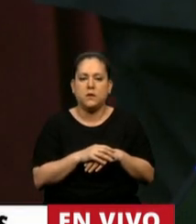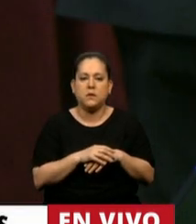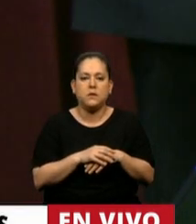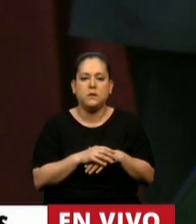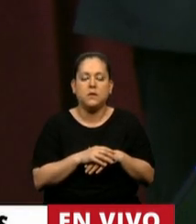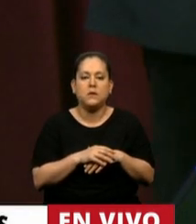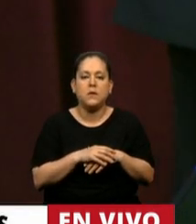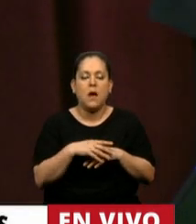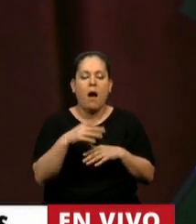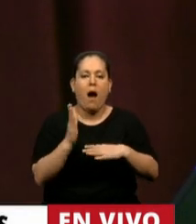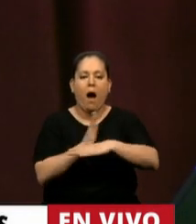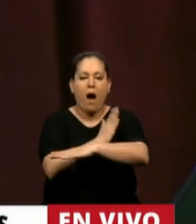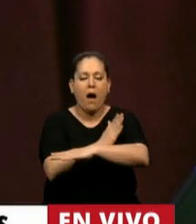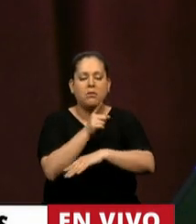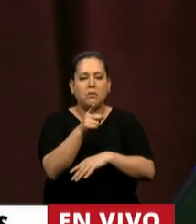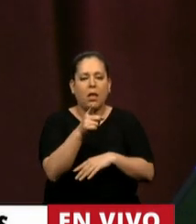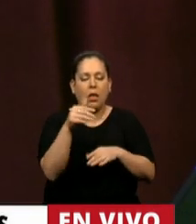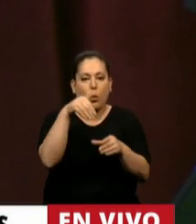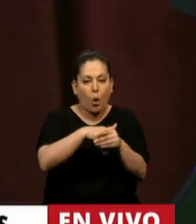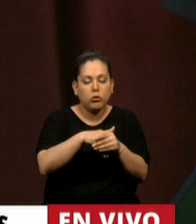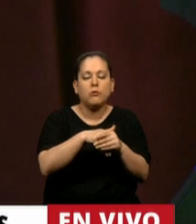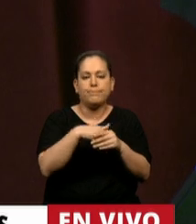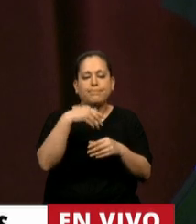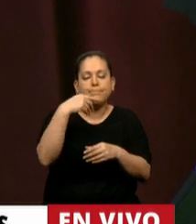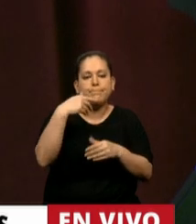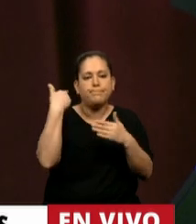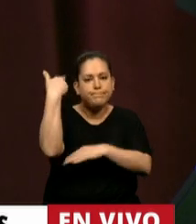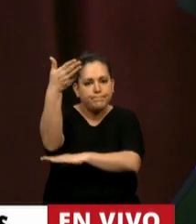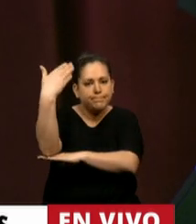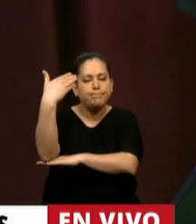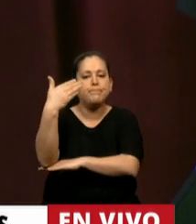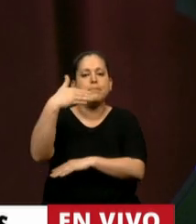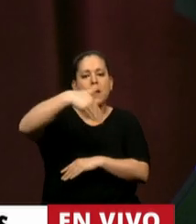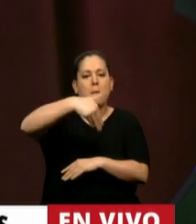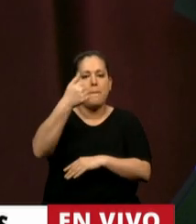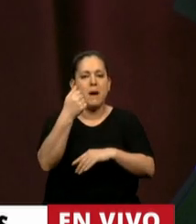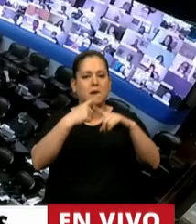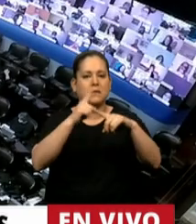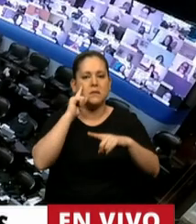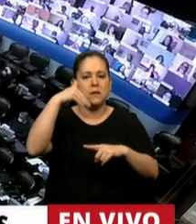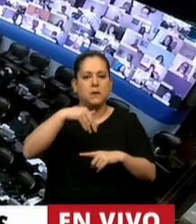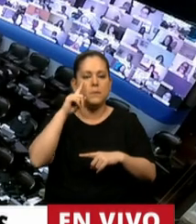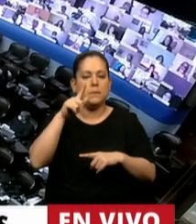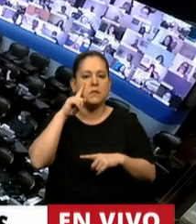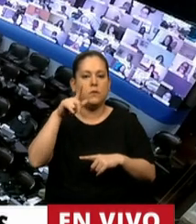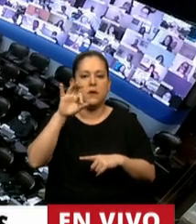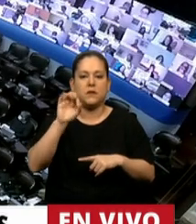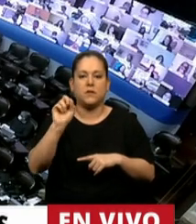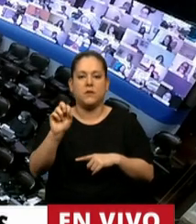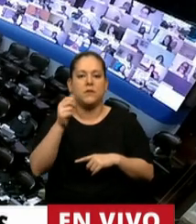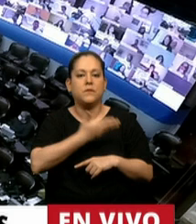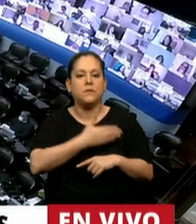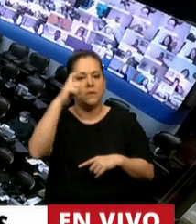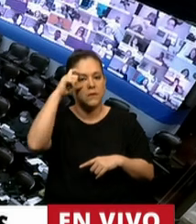previo previo al voto tiene la palabra el diputado Maximiliano ferraro